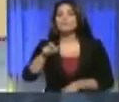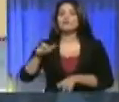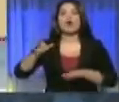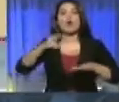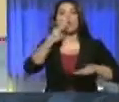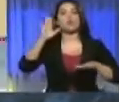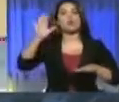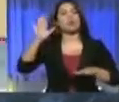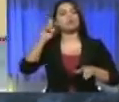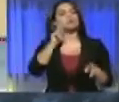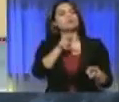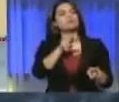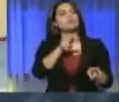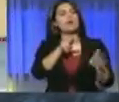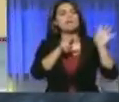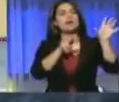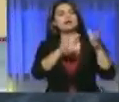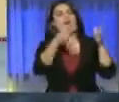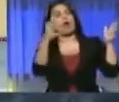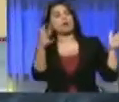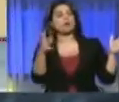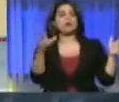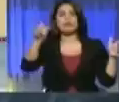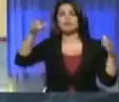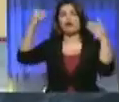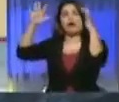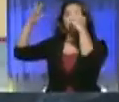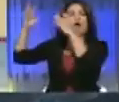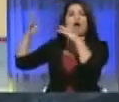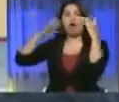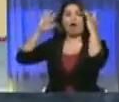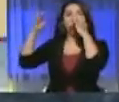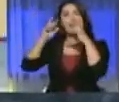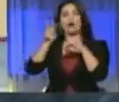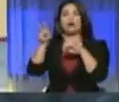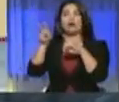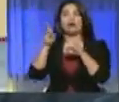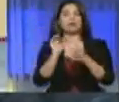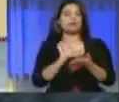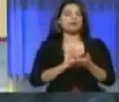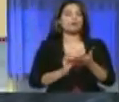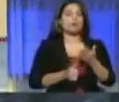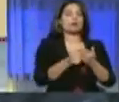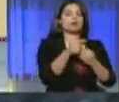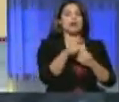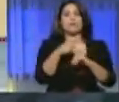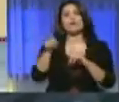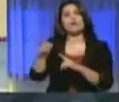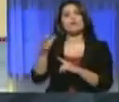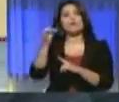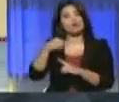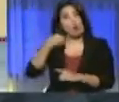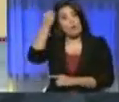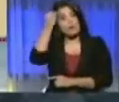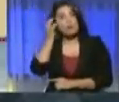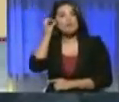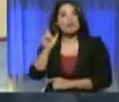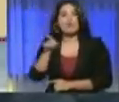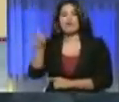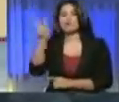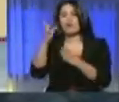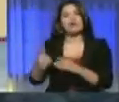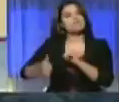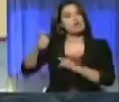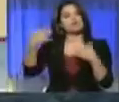nombre grandote. Porque para mí la Jessica se metió su medalla. Ella ganó su medalla. Ah, pero es